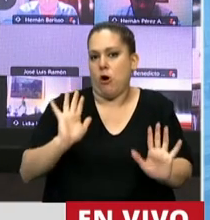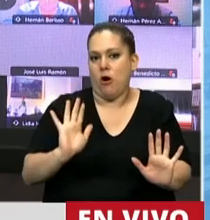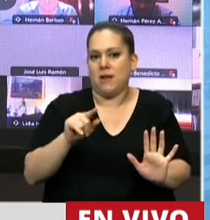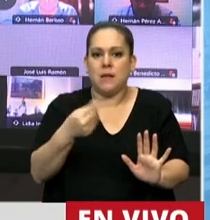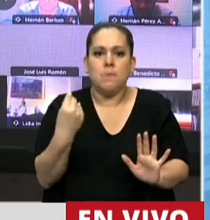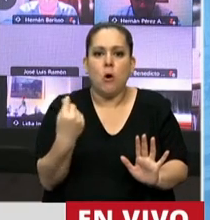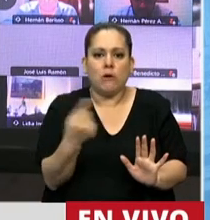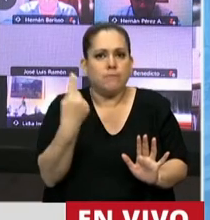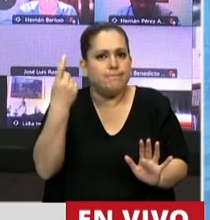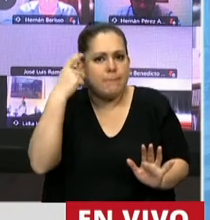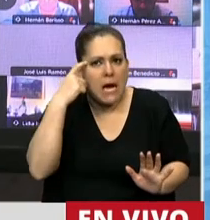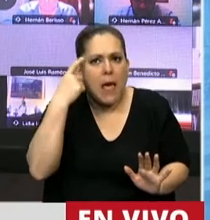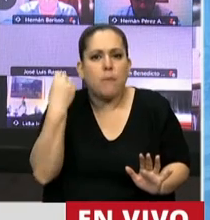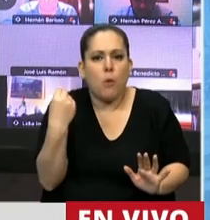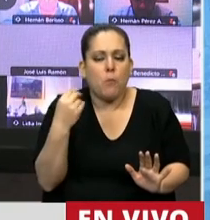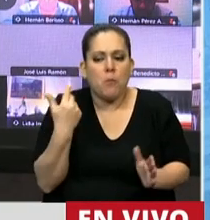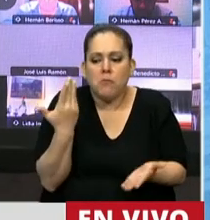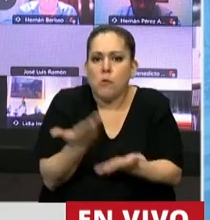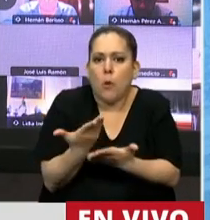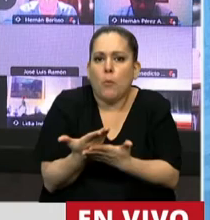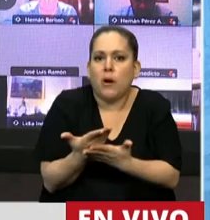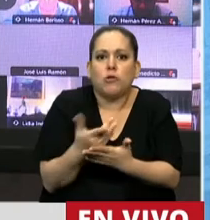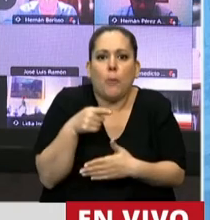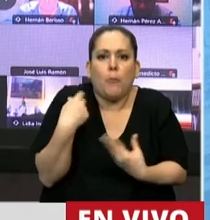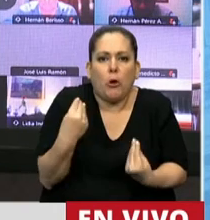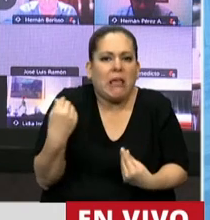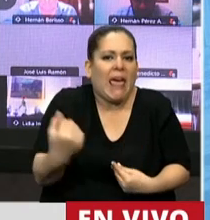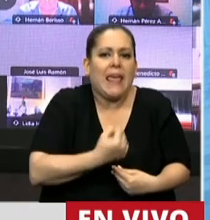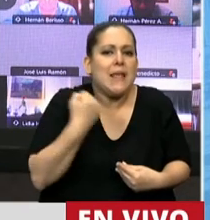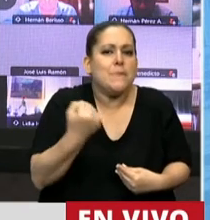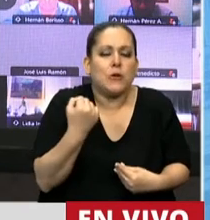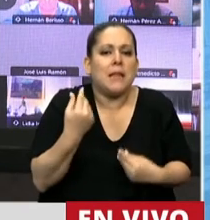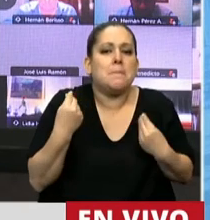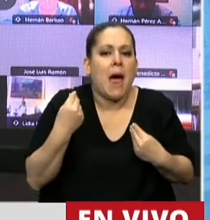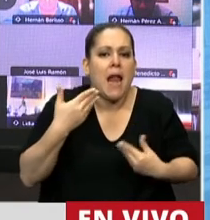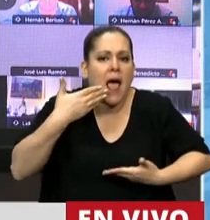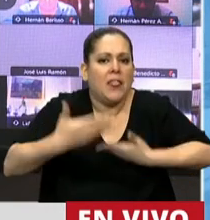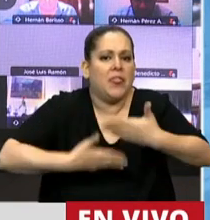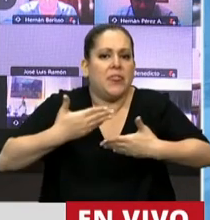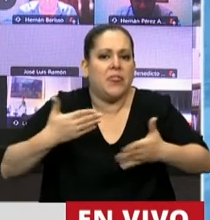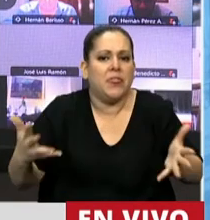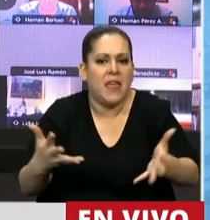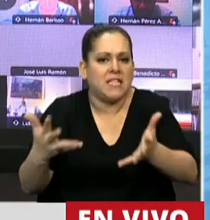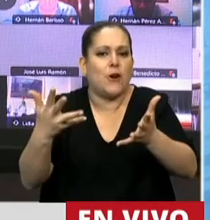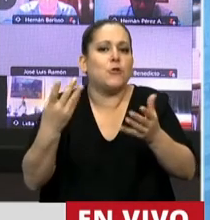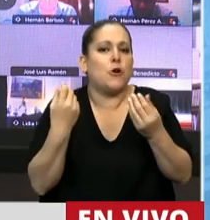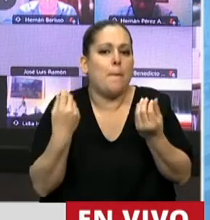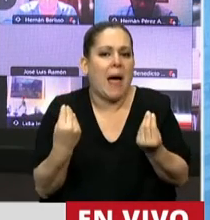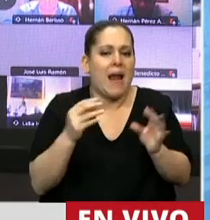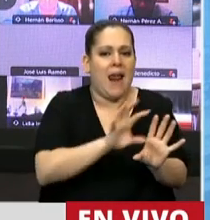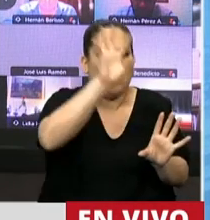porque creemos que estas iniciativas son trascendentales para el desarrollo integral del interior del interior